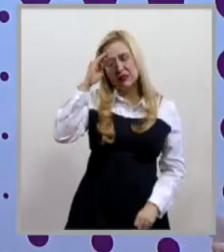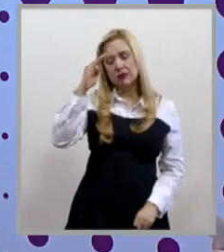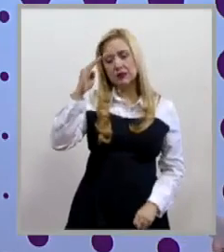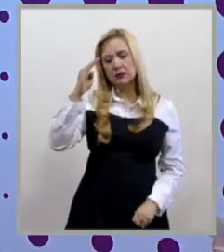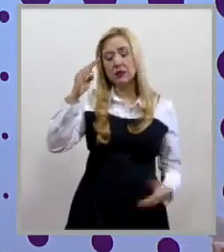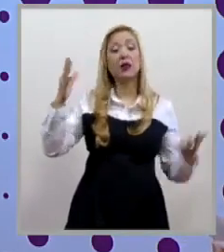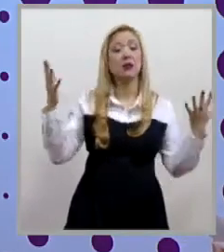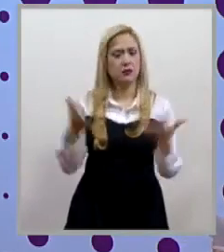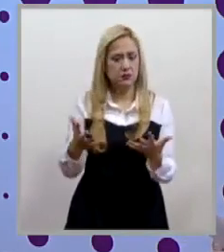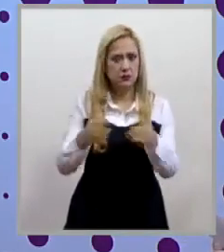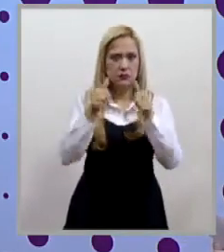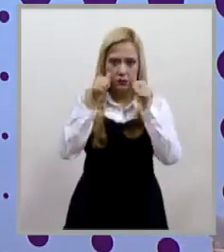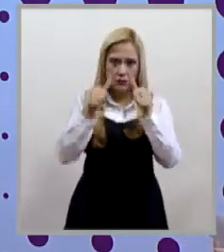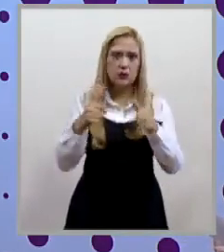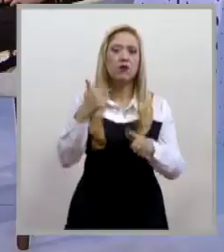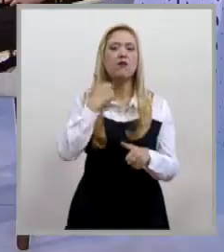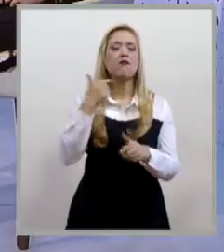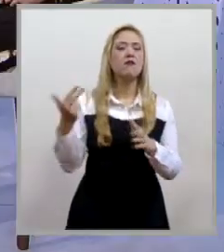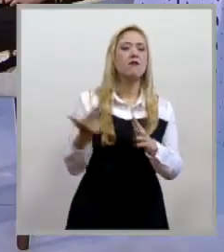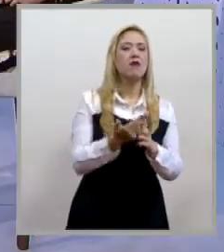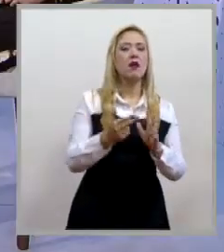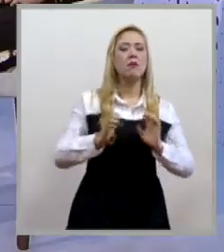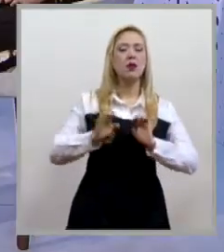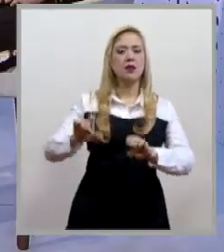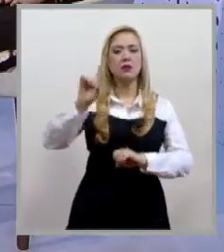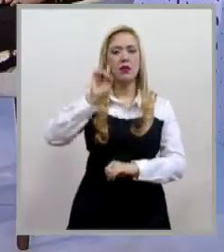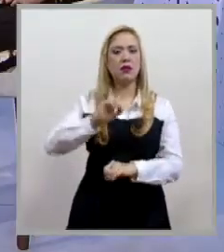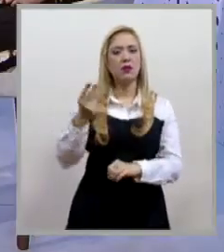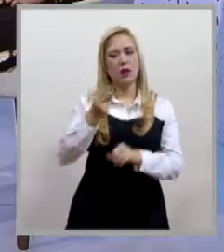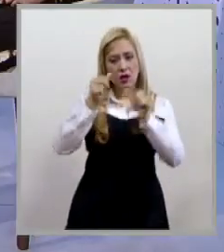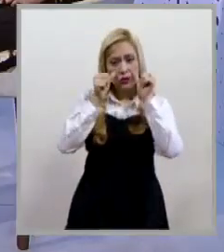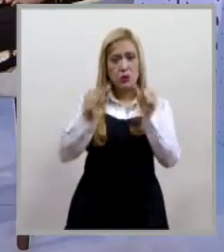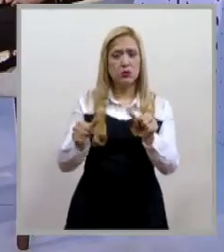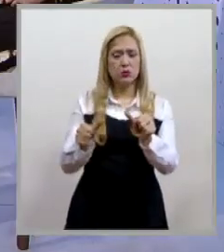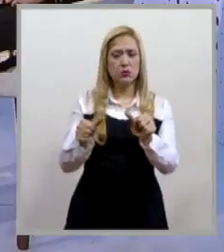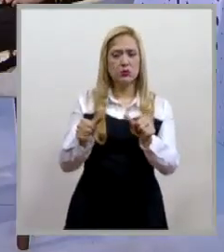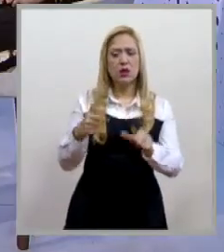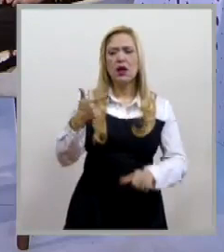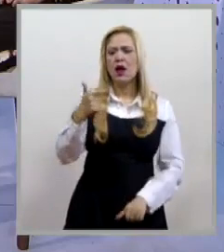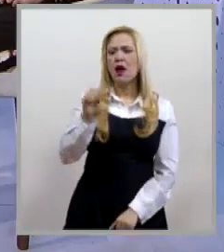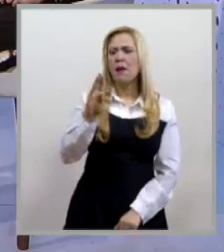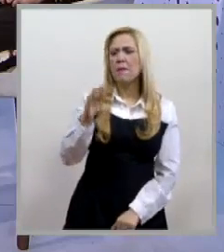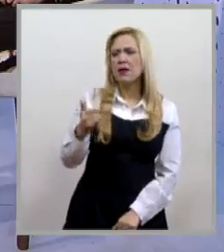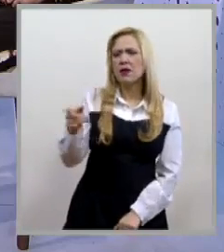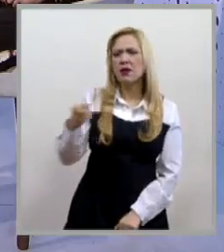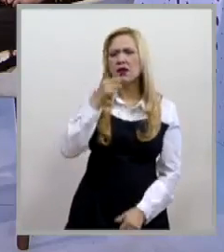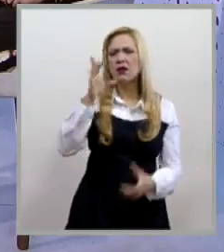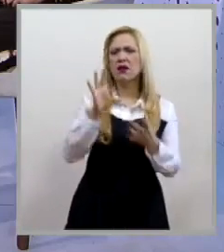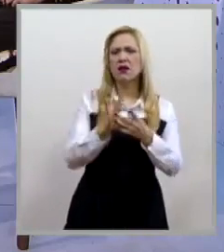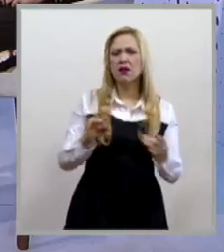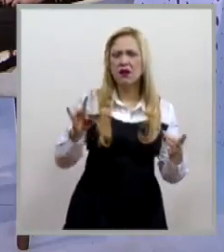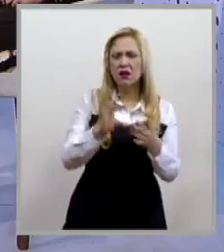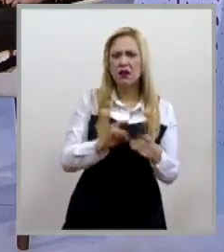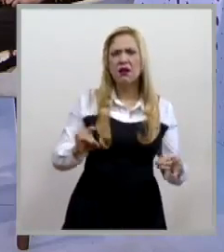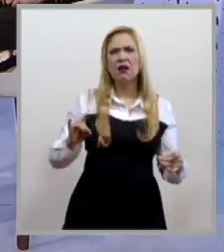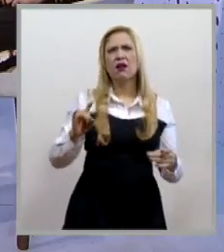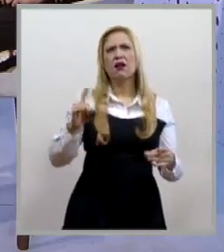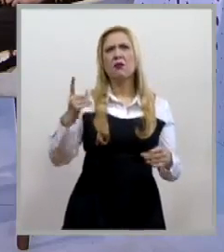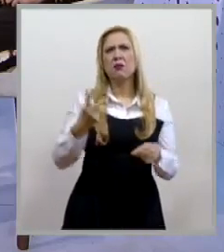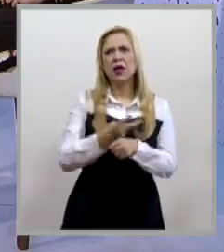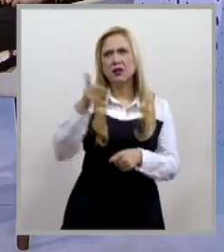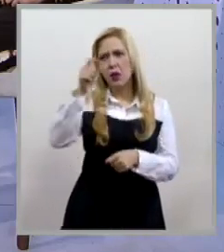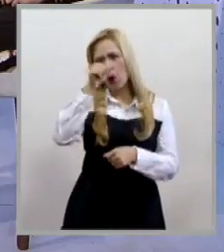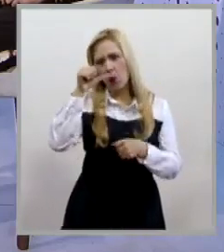en contra del feminicidio. Gaby, me gustaría retomar la conversación contigo. Se ha hablado del aspecto cultural, se ha hablado del contexto en México, de Ciudad